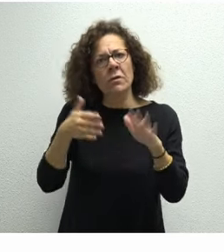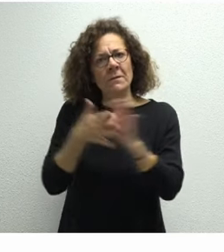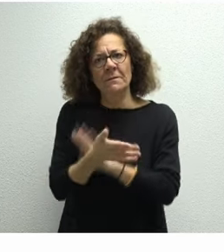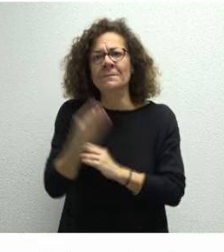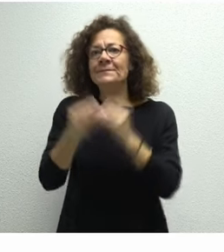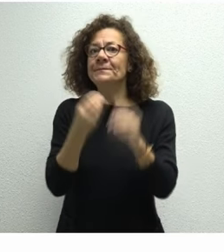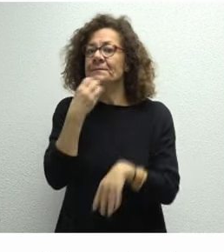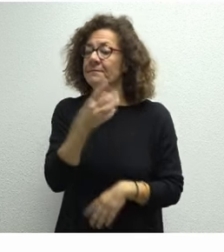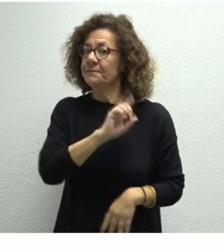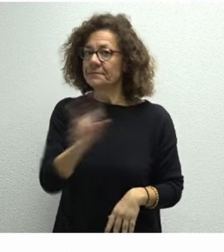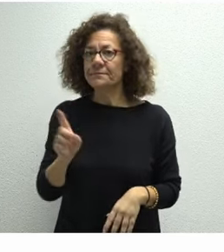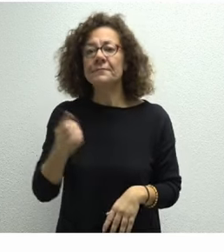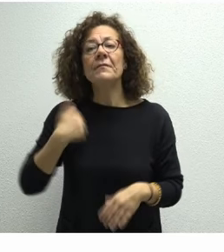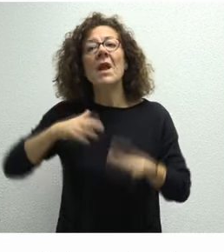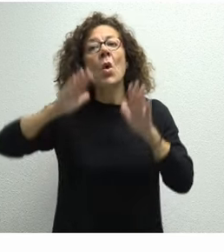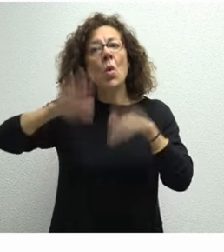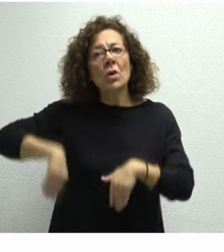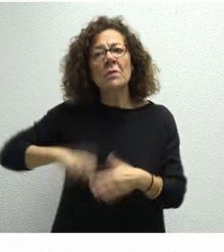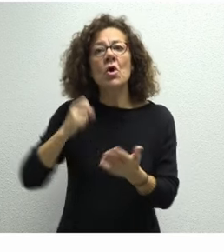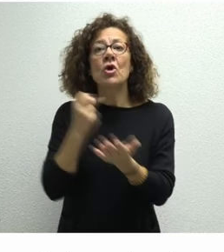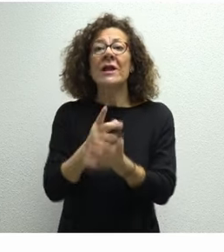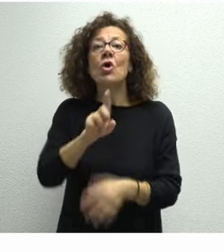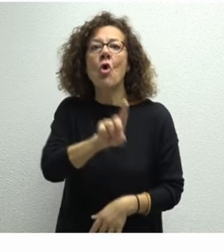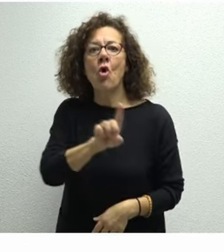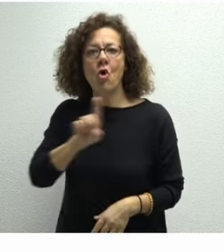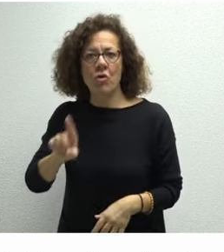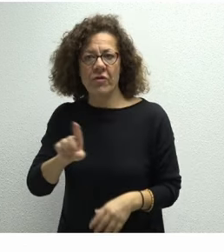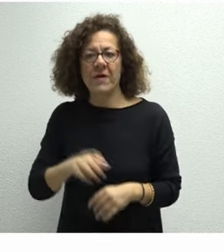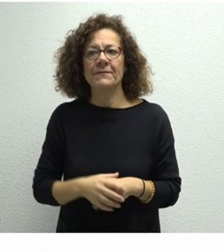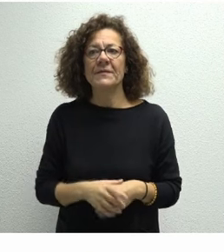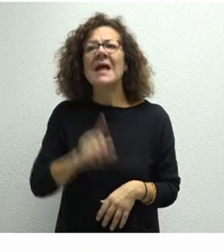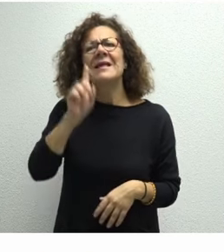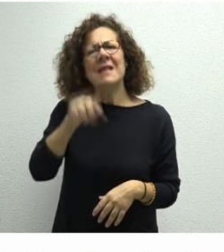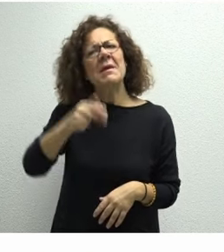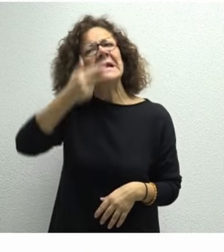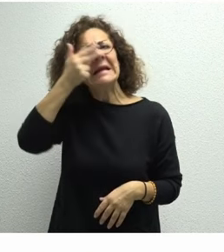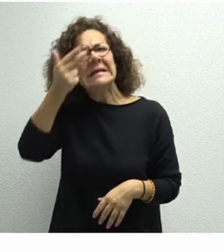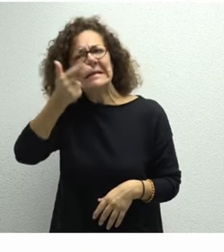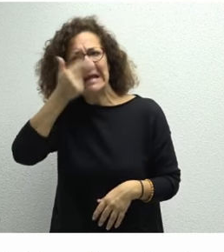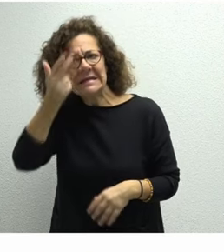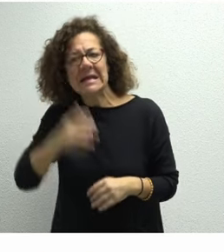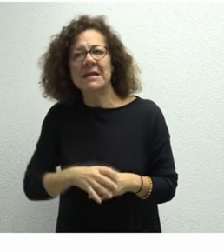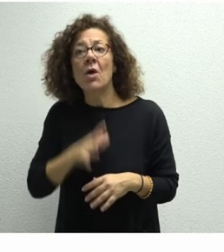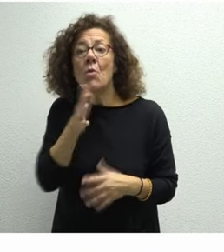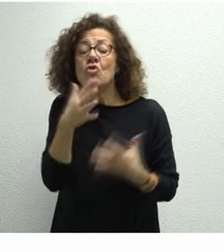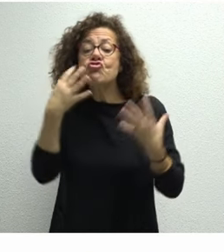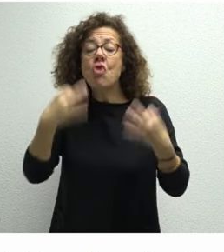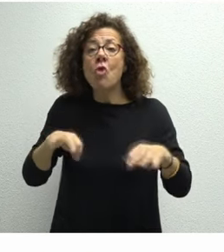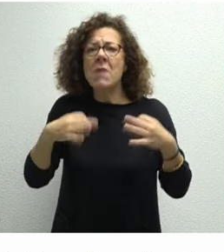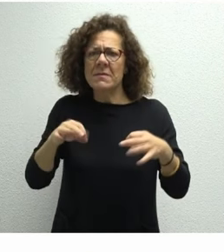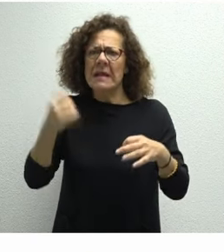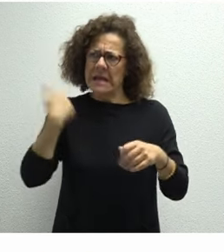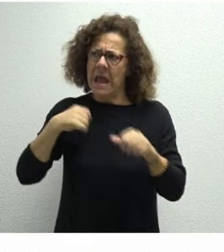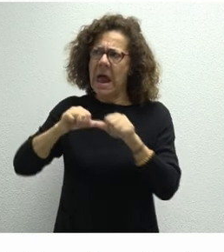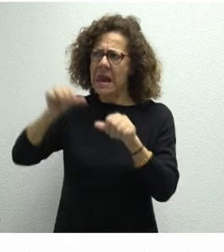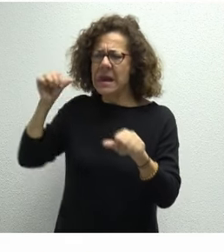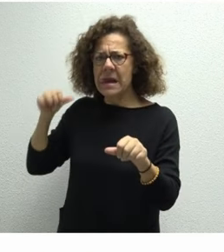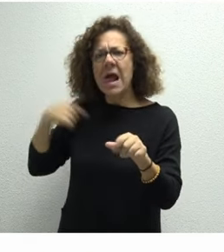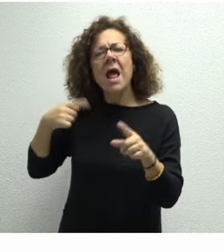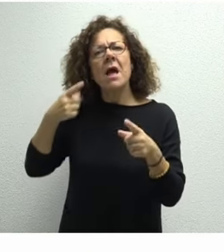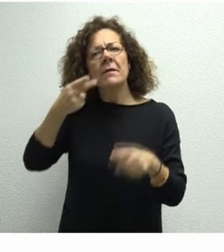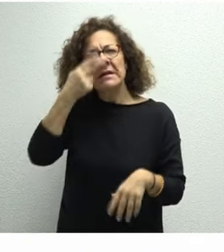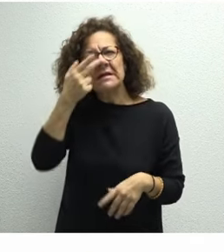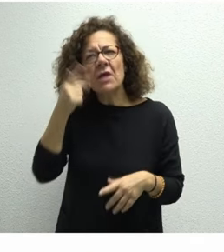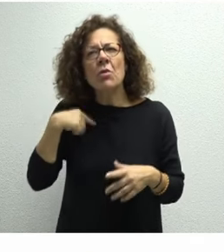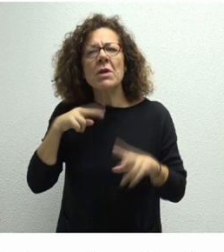bien Y por último el reto número 11 que también es interesante porque normalmente Bueno ya llevamos muchos años muy interesados por la